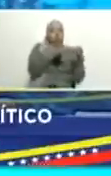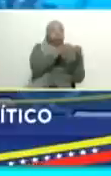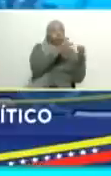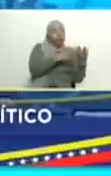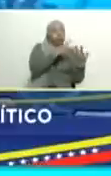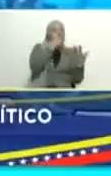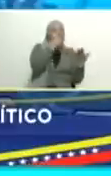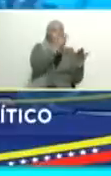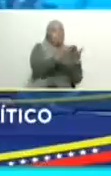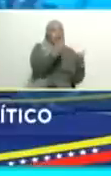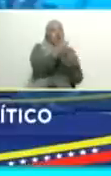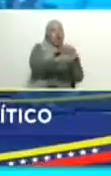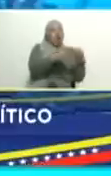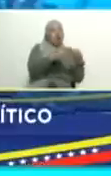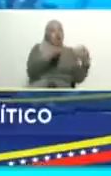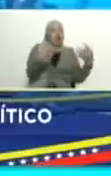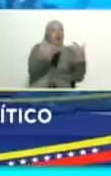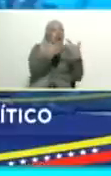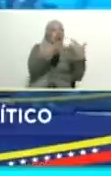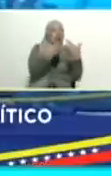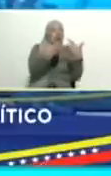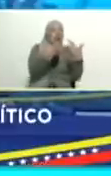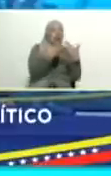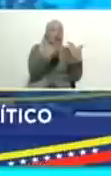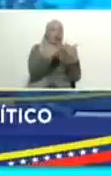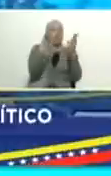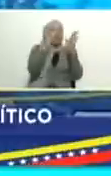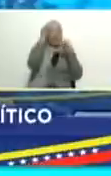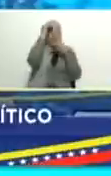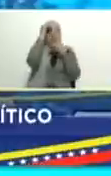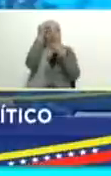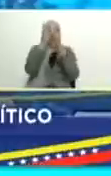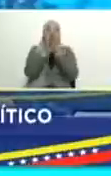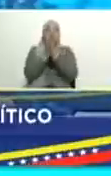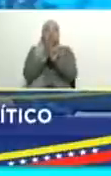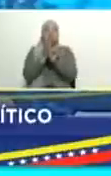planes de violencia. Quiero que me atiendan bien,